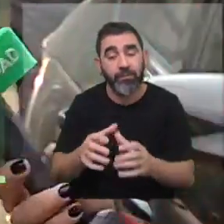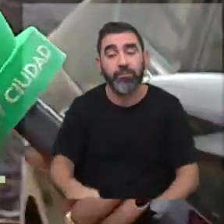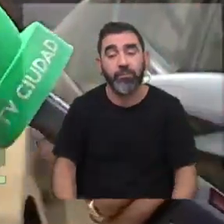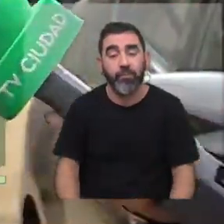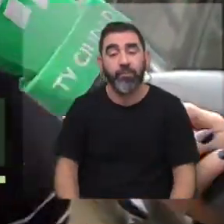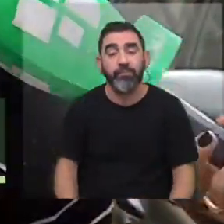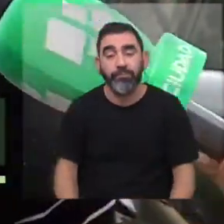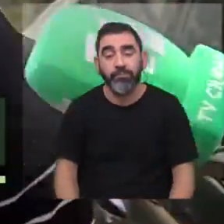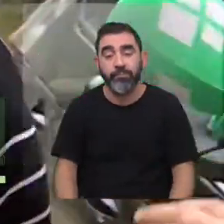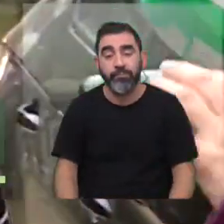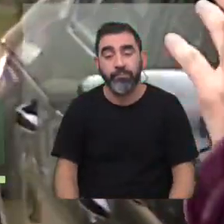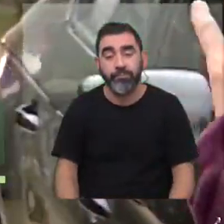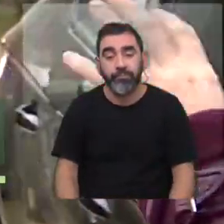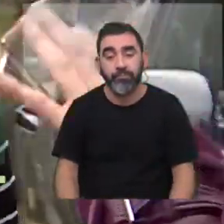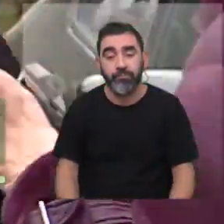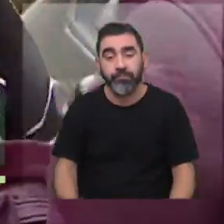por